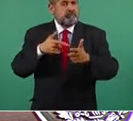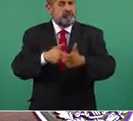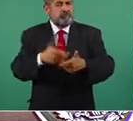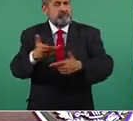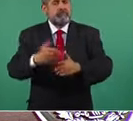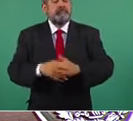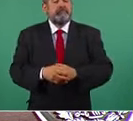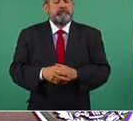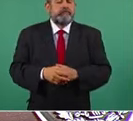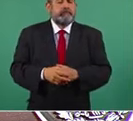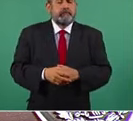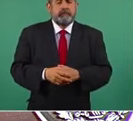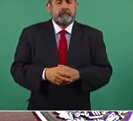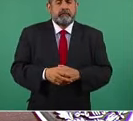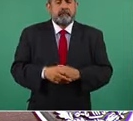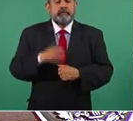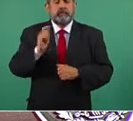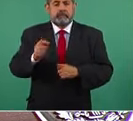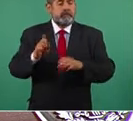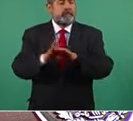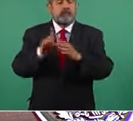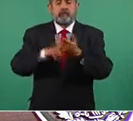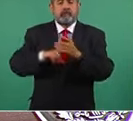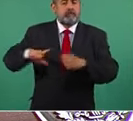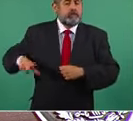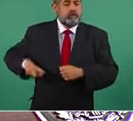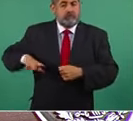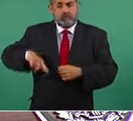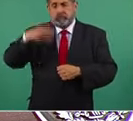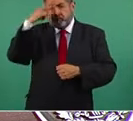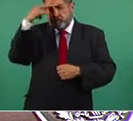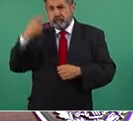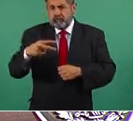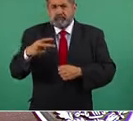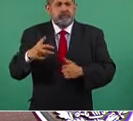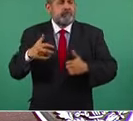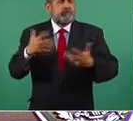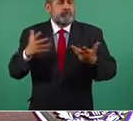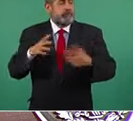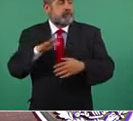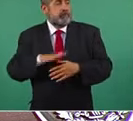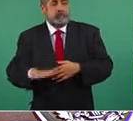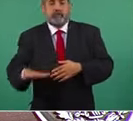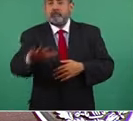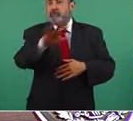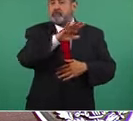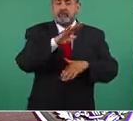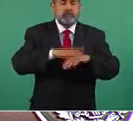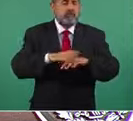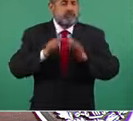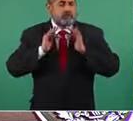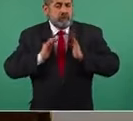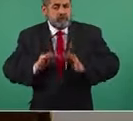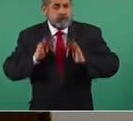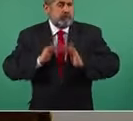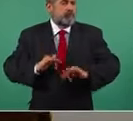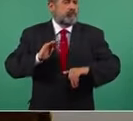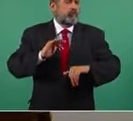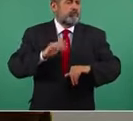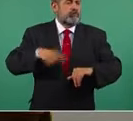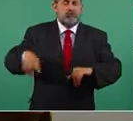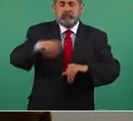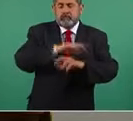Esto articula las acciones del Gobierno de México para dar tranquilidad y paz a los